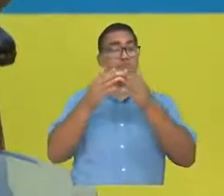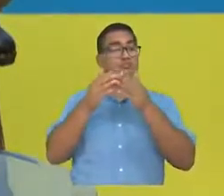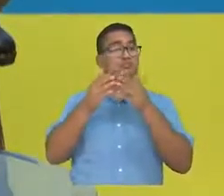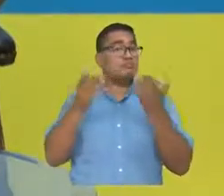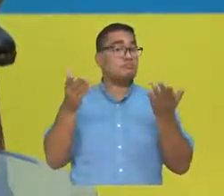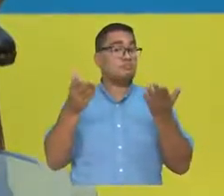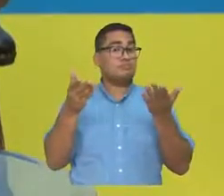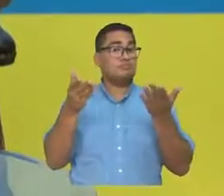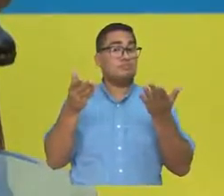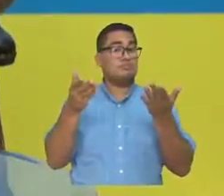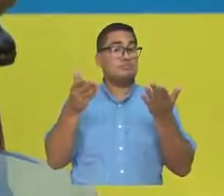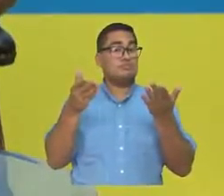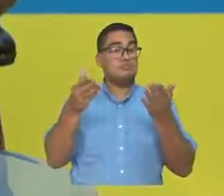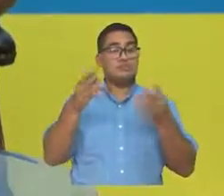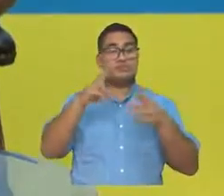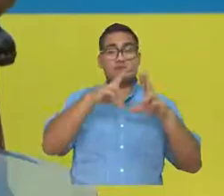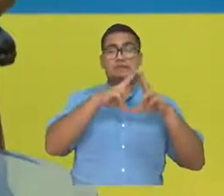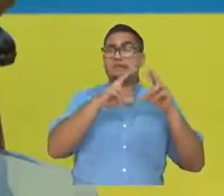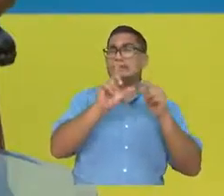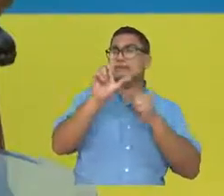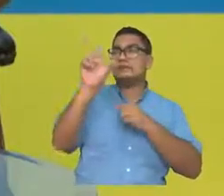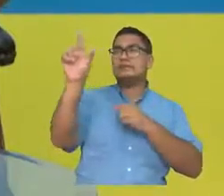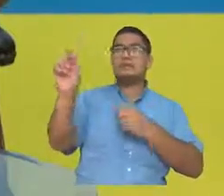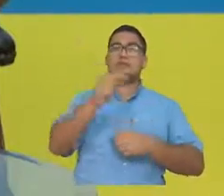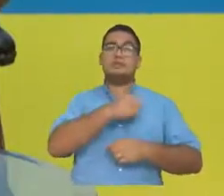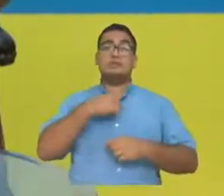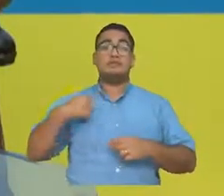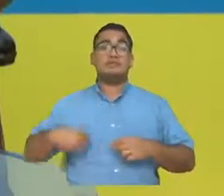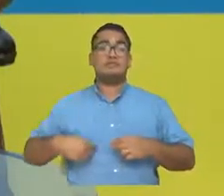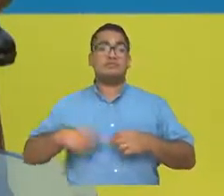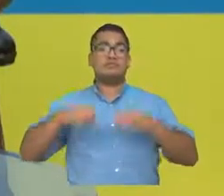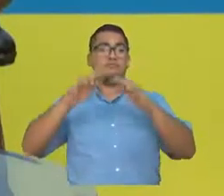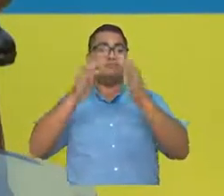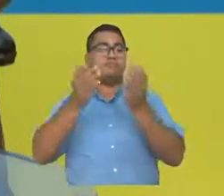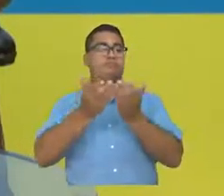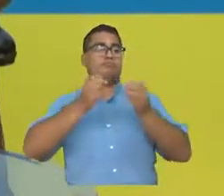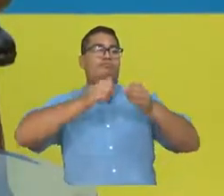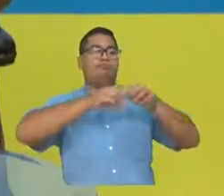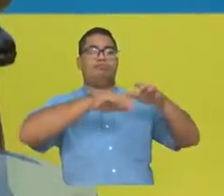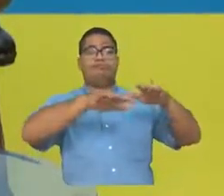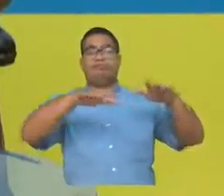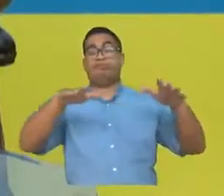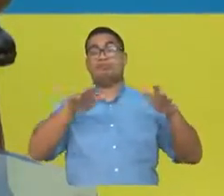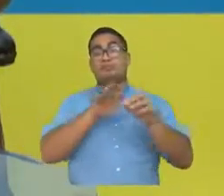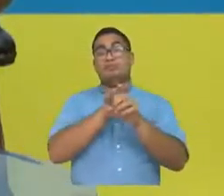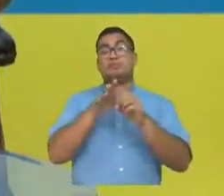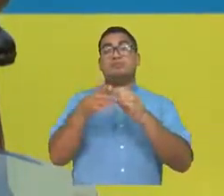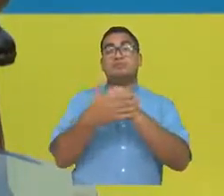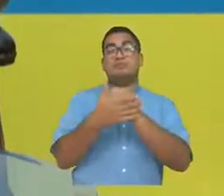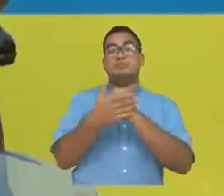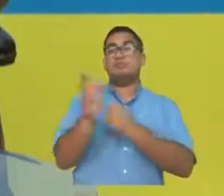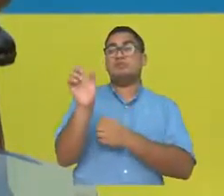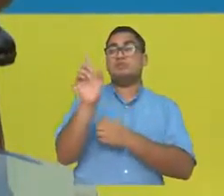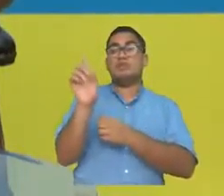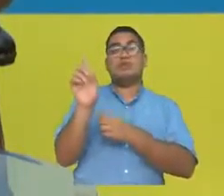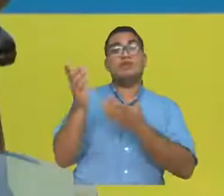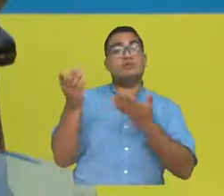año 2019, precisamente por eso se llama COVID-19, en alusión al año. Así inició en Wuhan, en China,